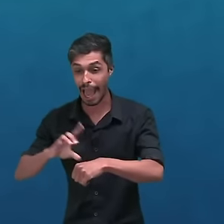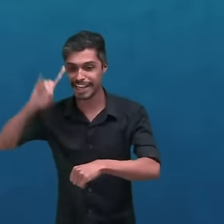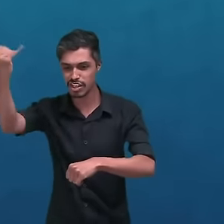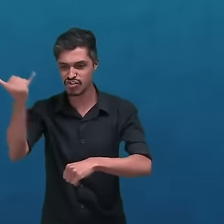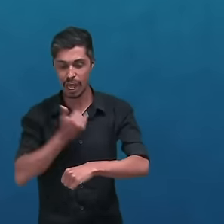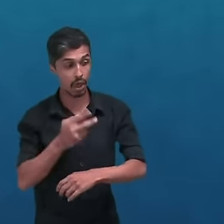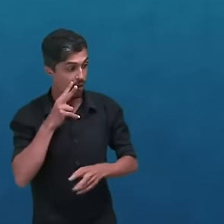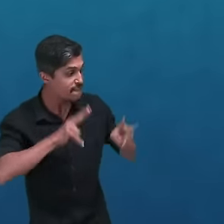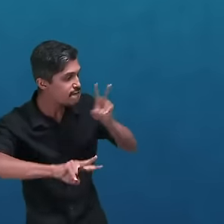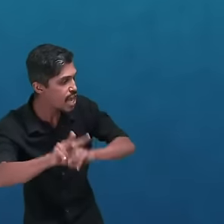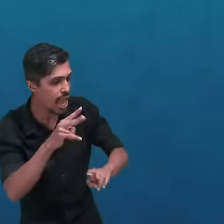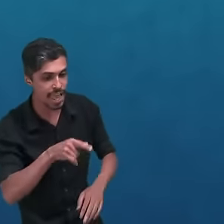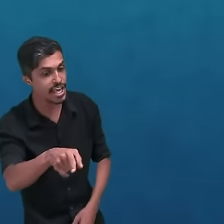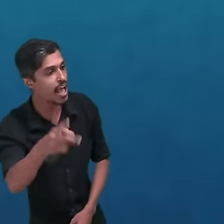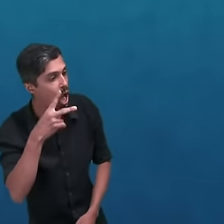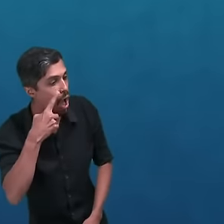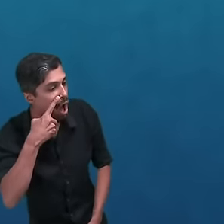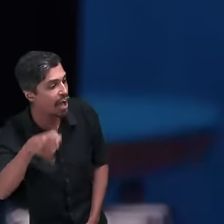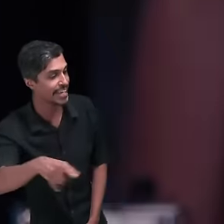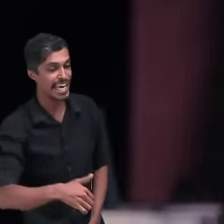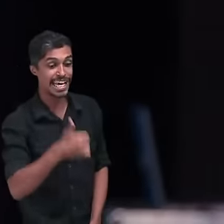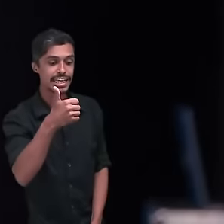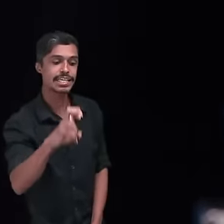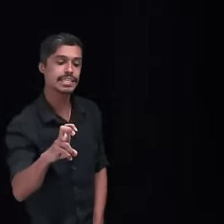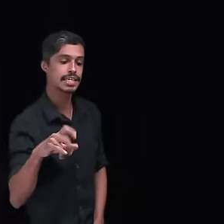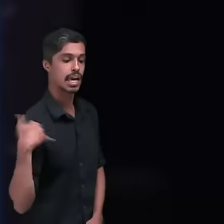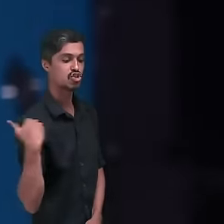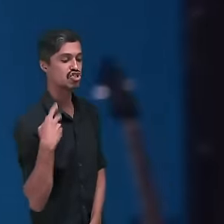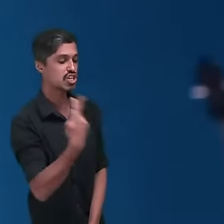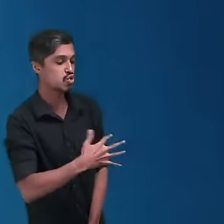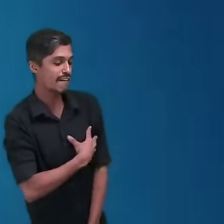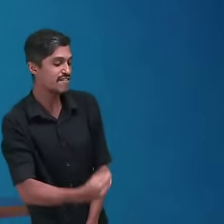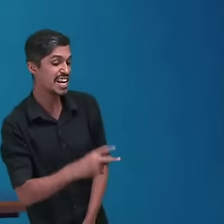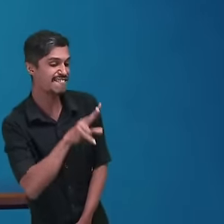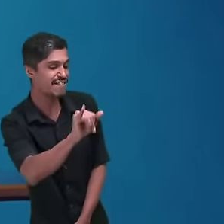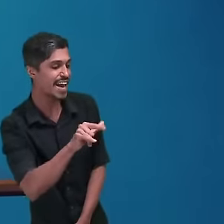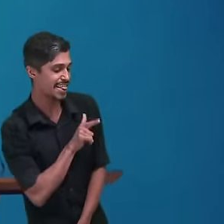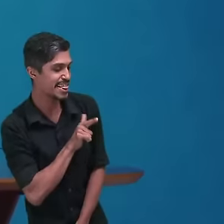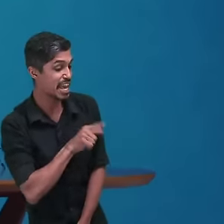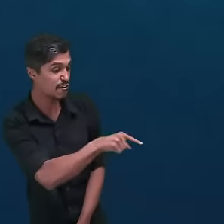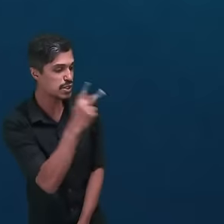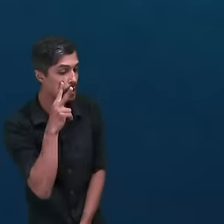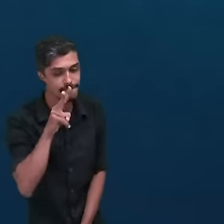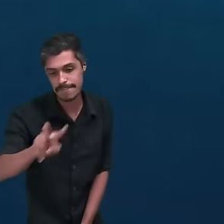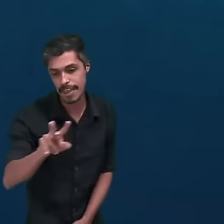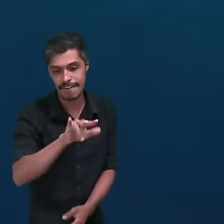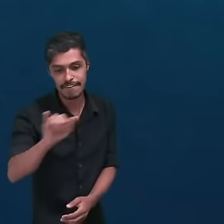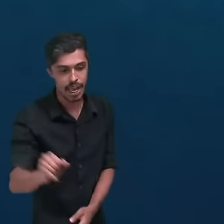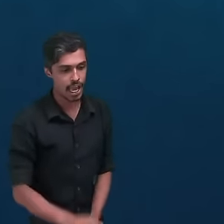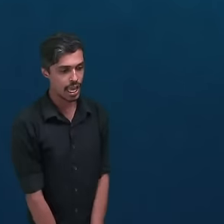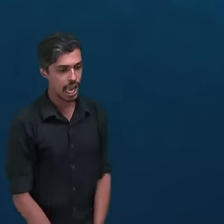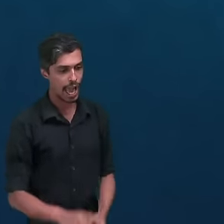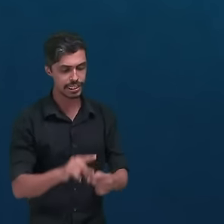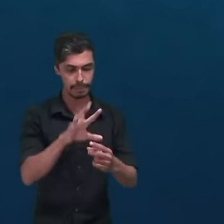Hay desaparecida fiesta de 15 años y aparecí en la entrada de una iglesia del brazo de una noiva.